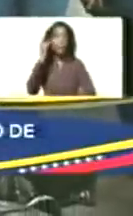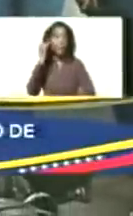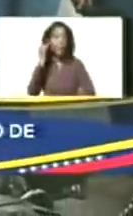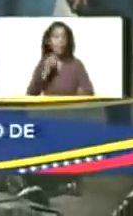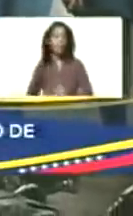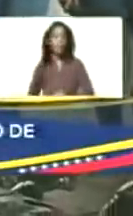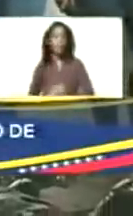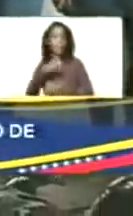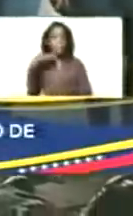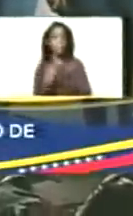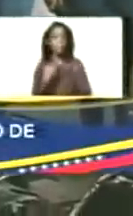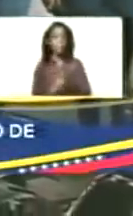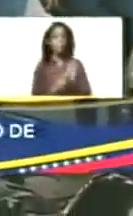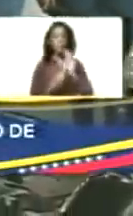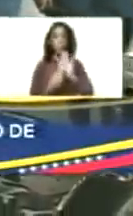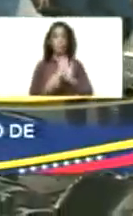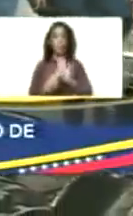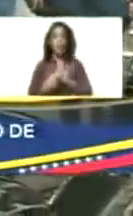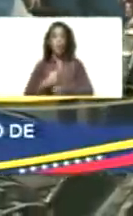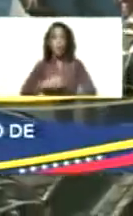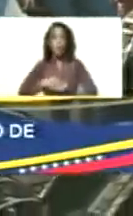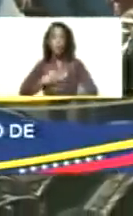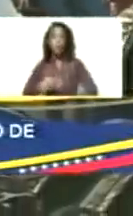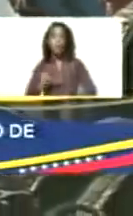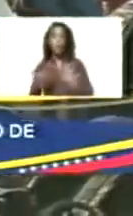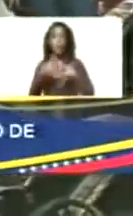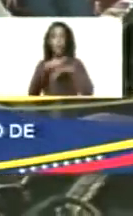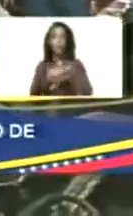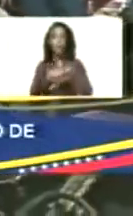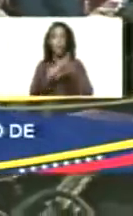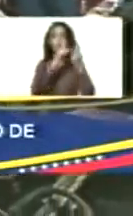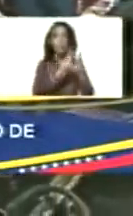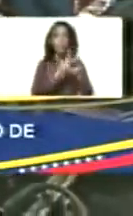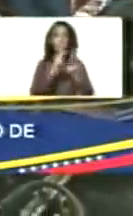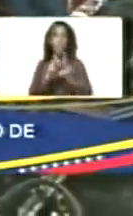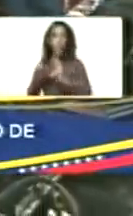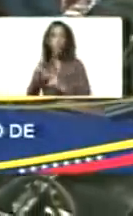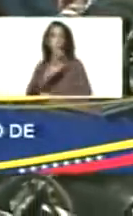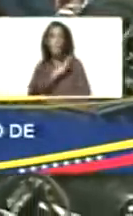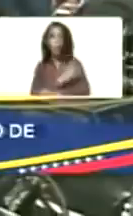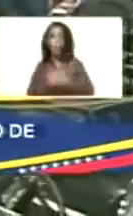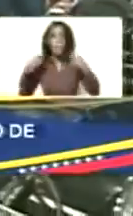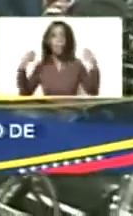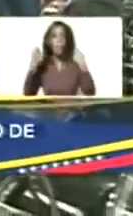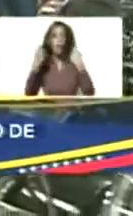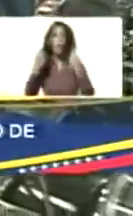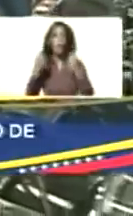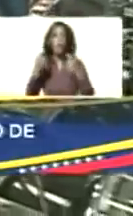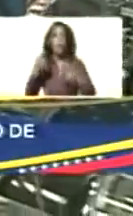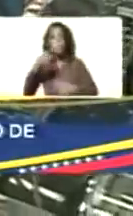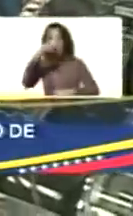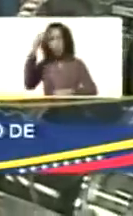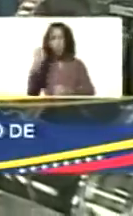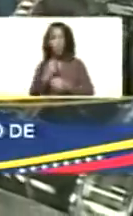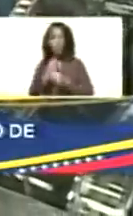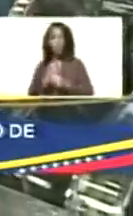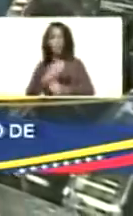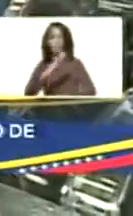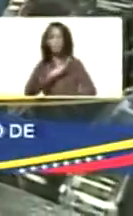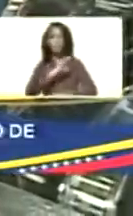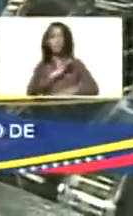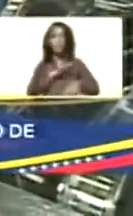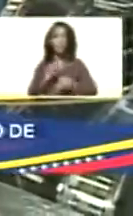han demostrado que con la posibilidad de integrar organización, poder popular, clase obrera y apropiarse